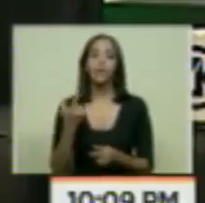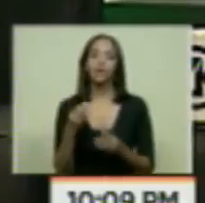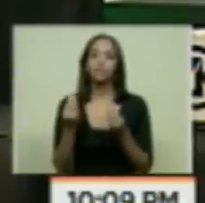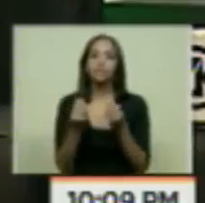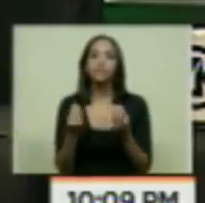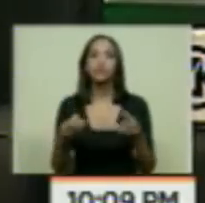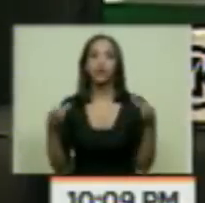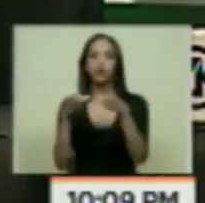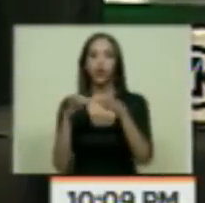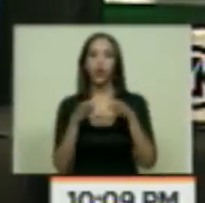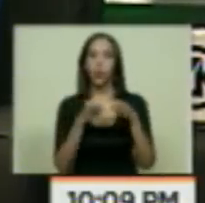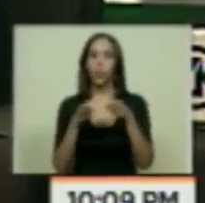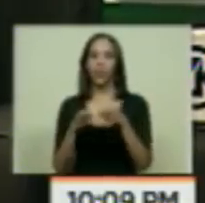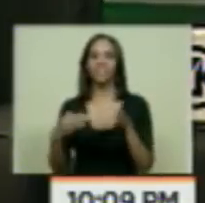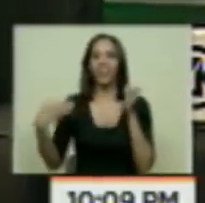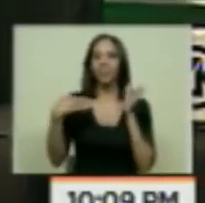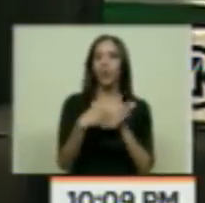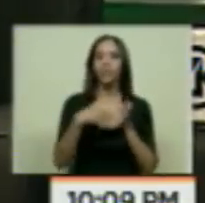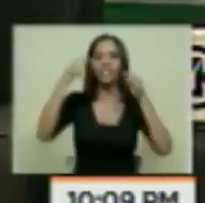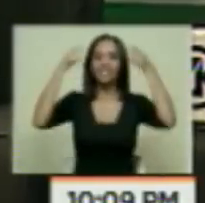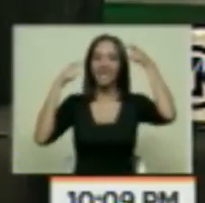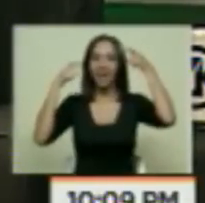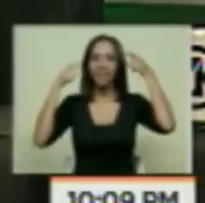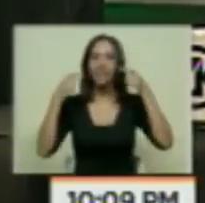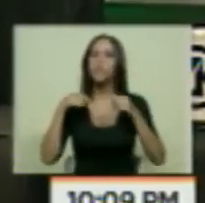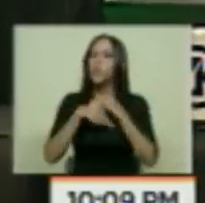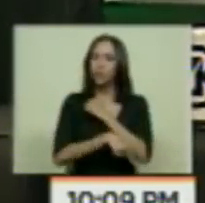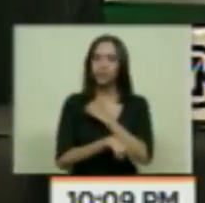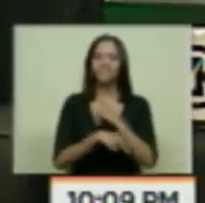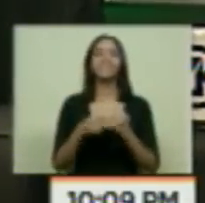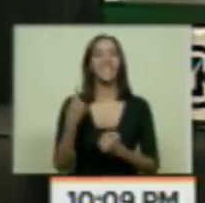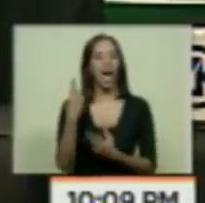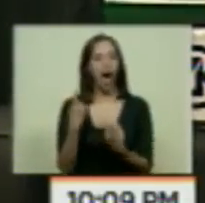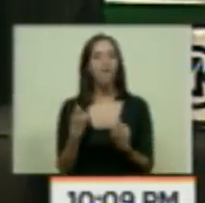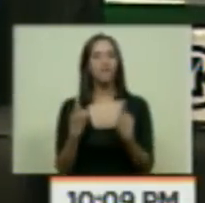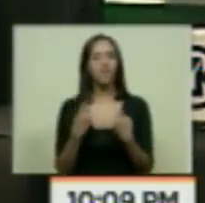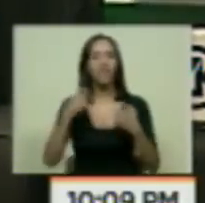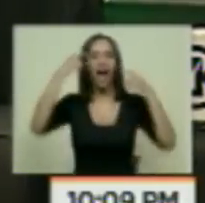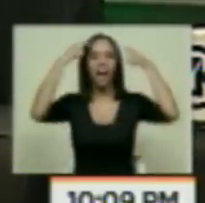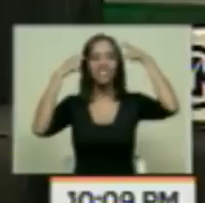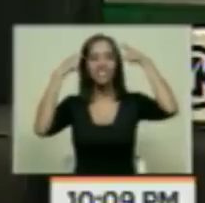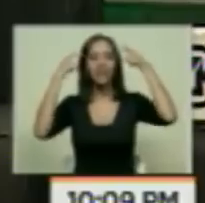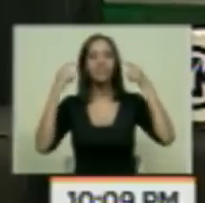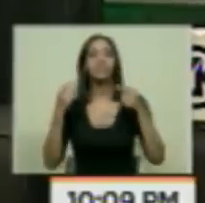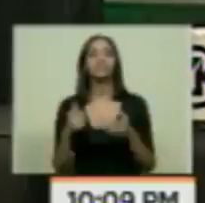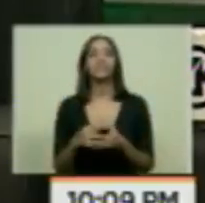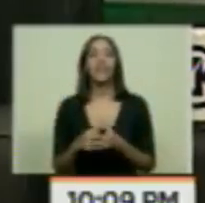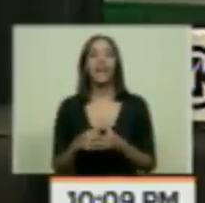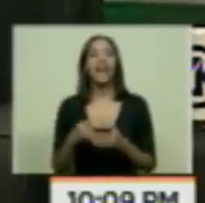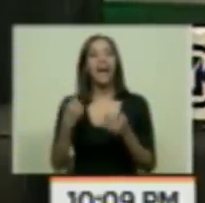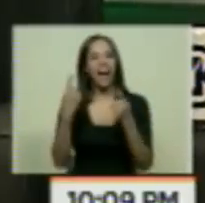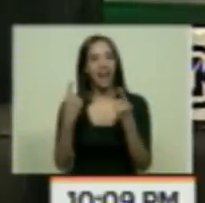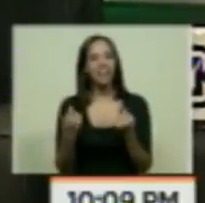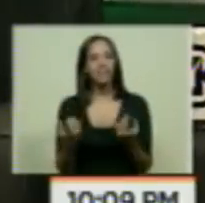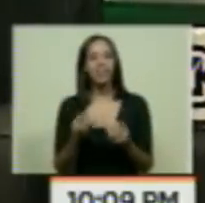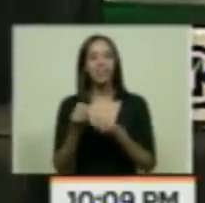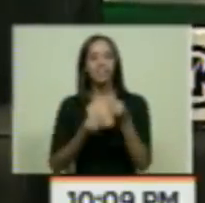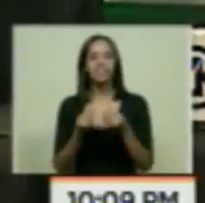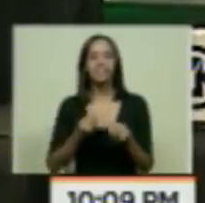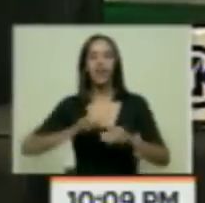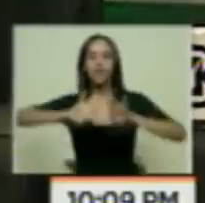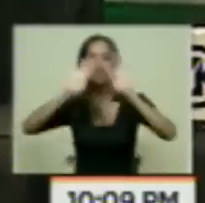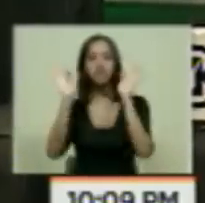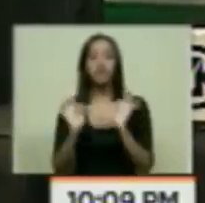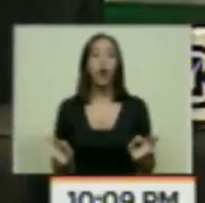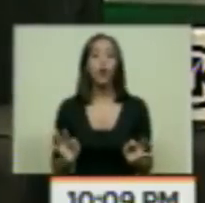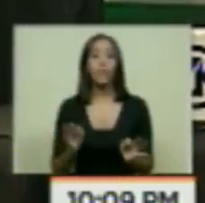contravía de Hugo Chávez extrañan a ese Hugo Chávez, ¿verdad? Extrañan la manera de hacer política de Hugo Chávez, por más